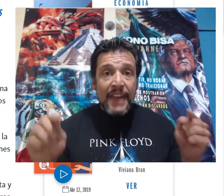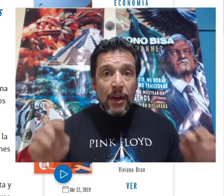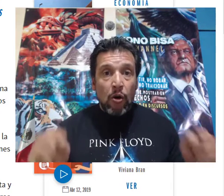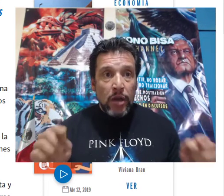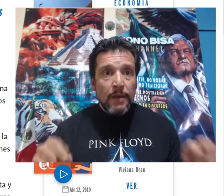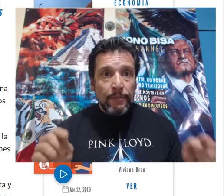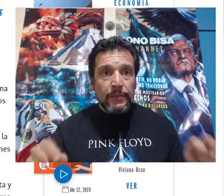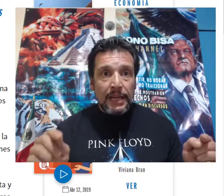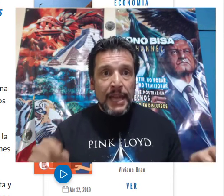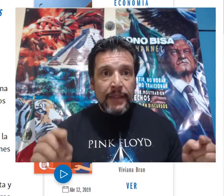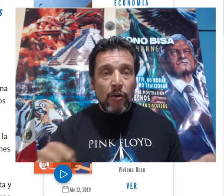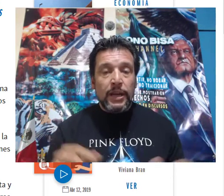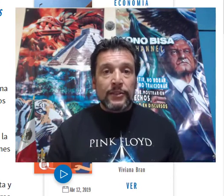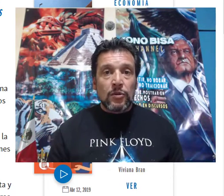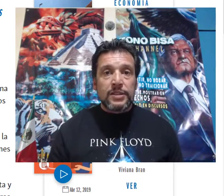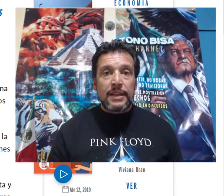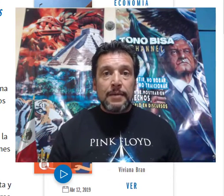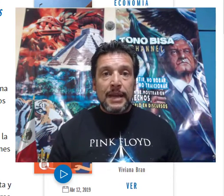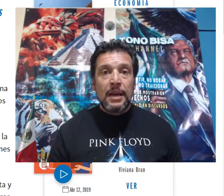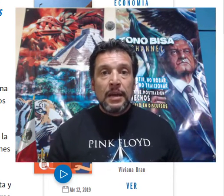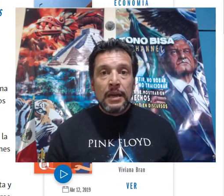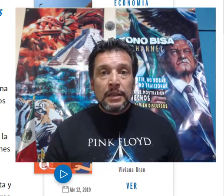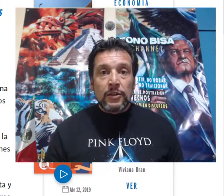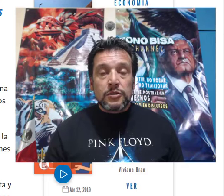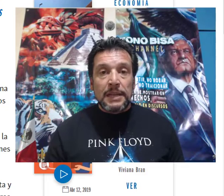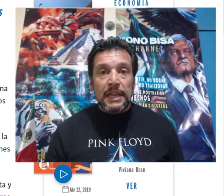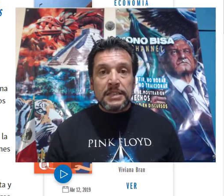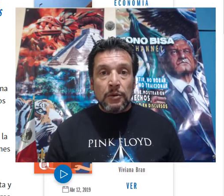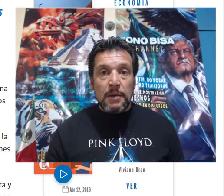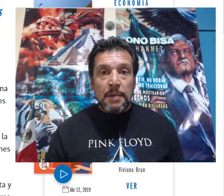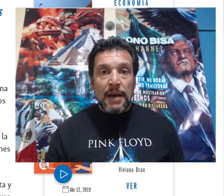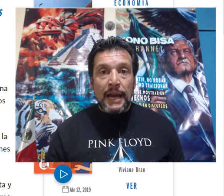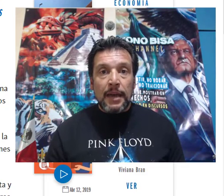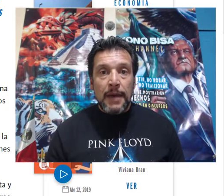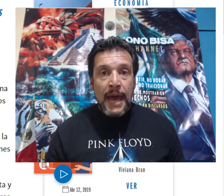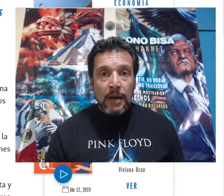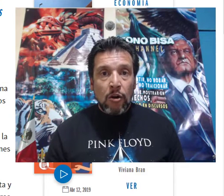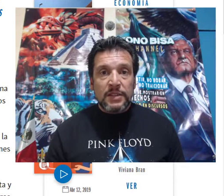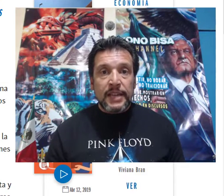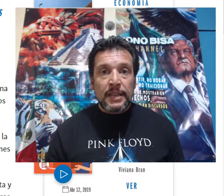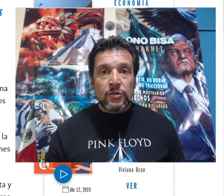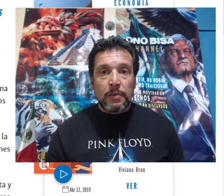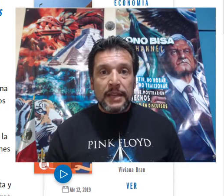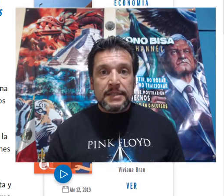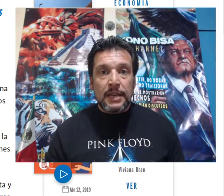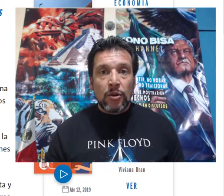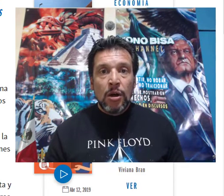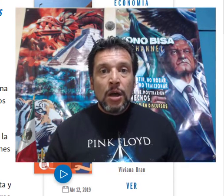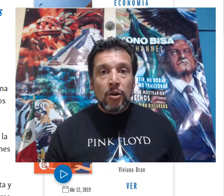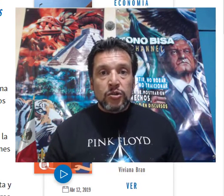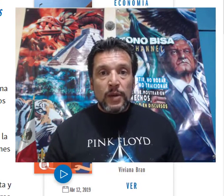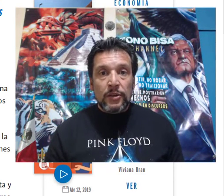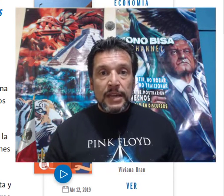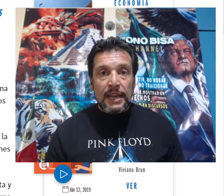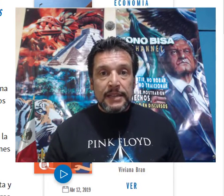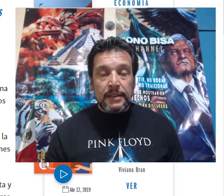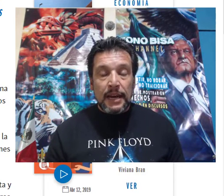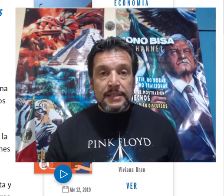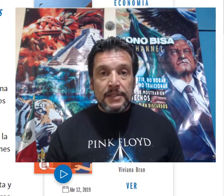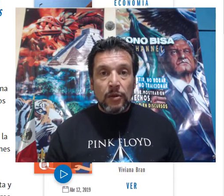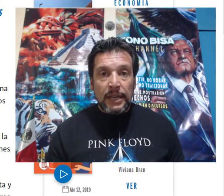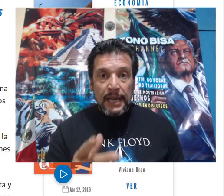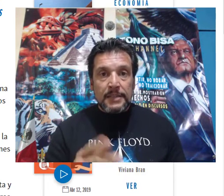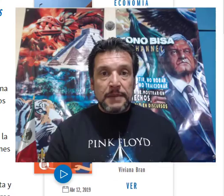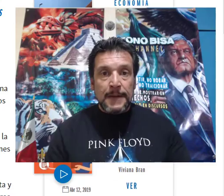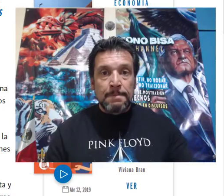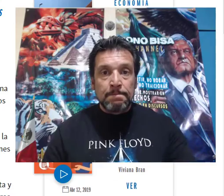video del día de hoy, 14 de abril del 2019, para que vean cómo están desobedeciendo los dueños